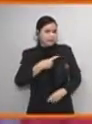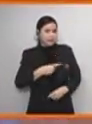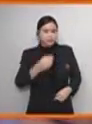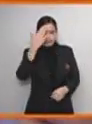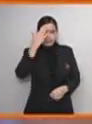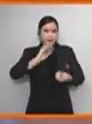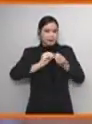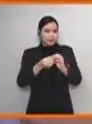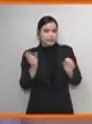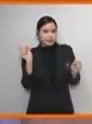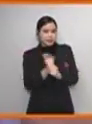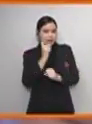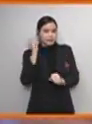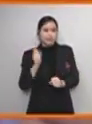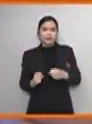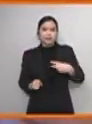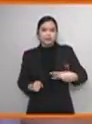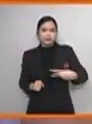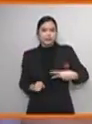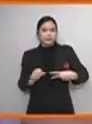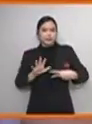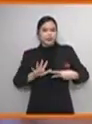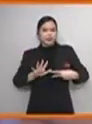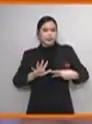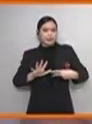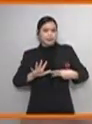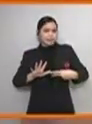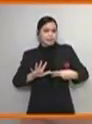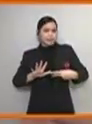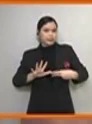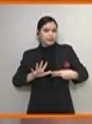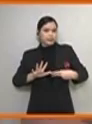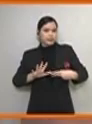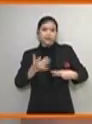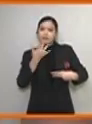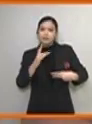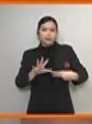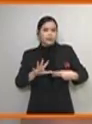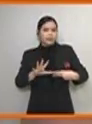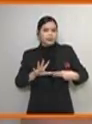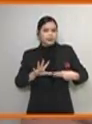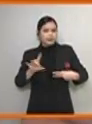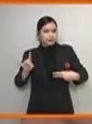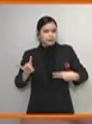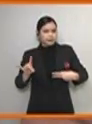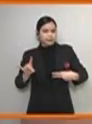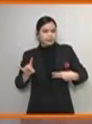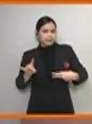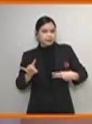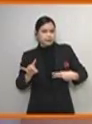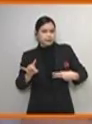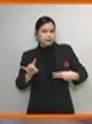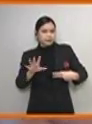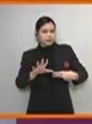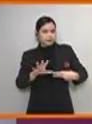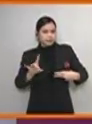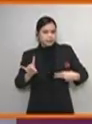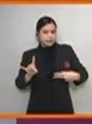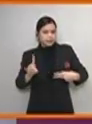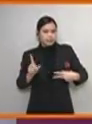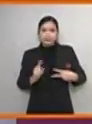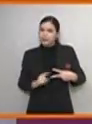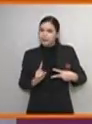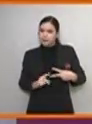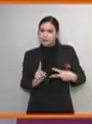primer dígito. Atentos, porque este es el 5. Segundo dígito, suerte, porque es el 8. Primer número ganador es el 58.